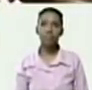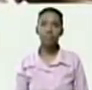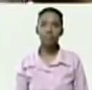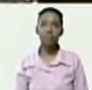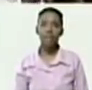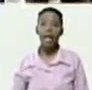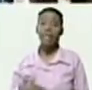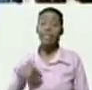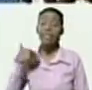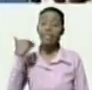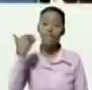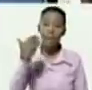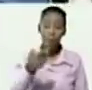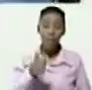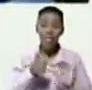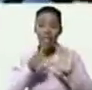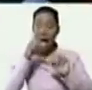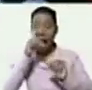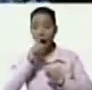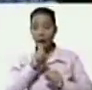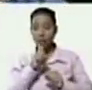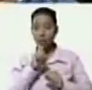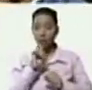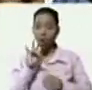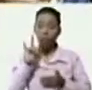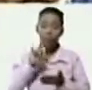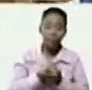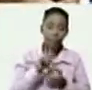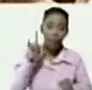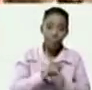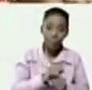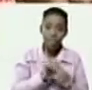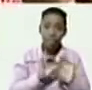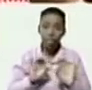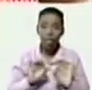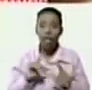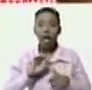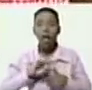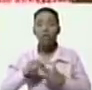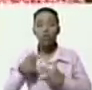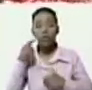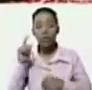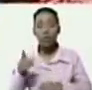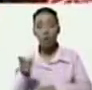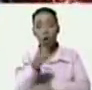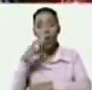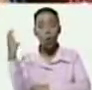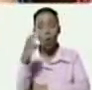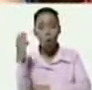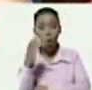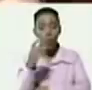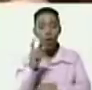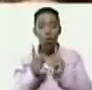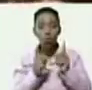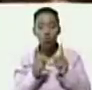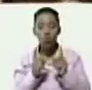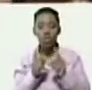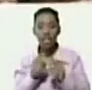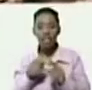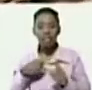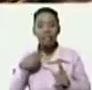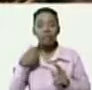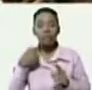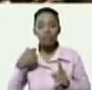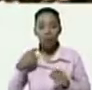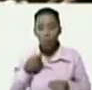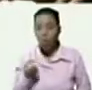Después de 6 años de ausencia, sirviendo con gloria a los amigos de Colombia, y aunque por resultado de instigaciones extrañas, llevo